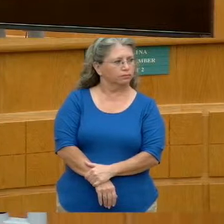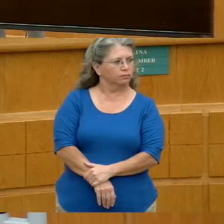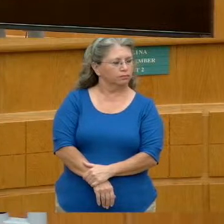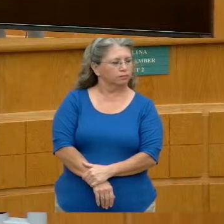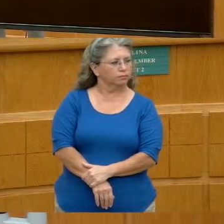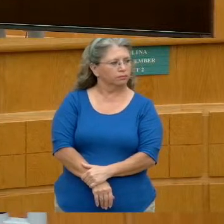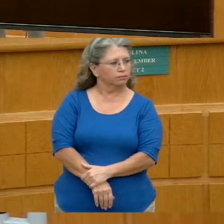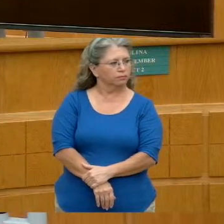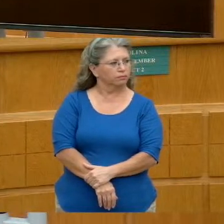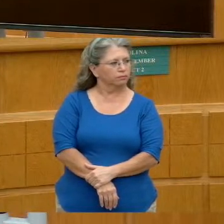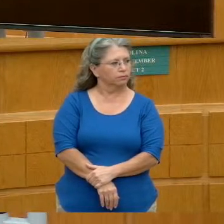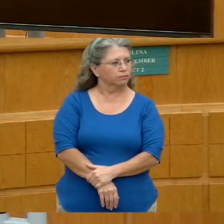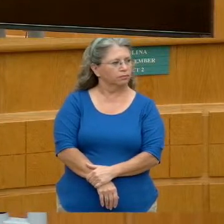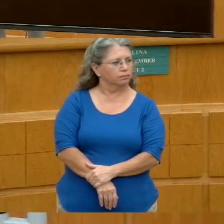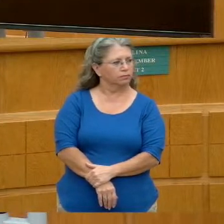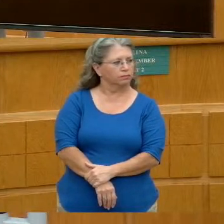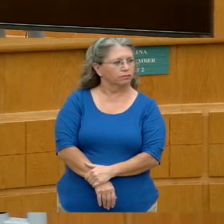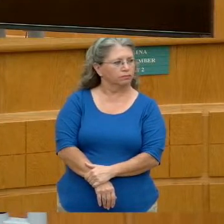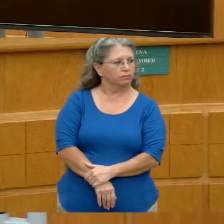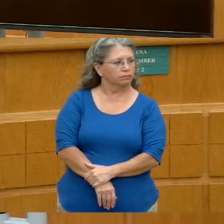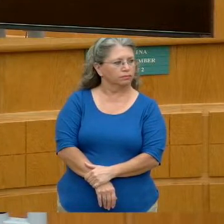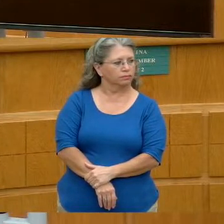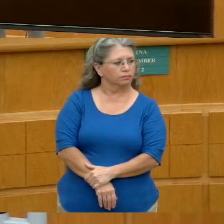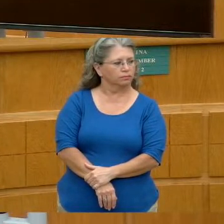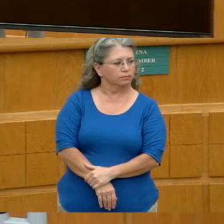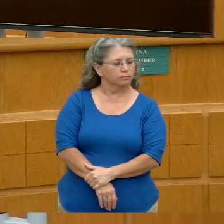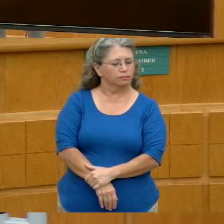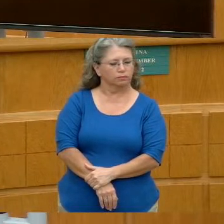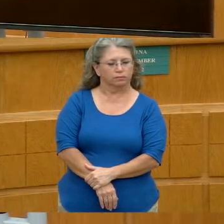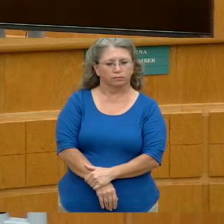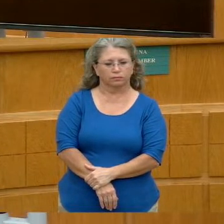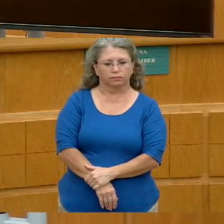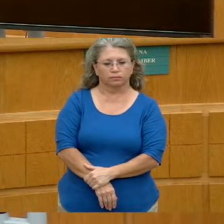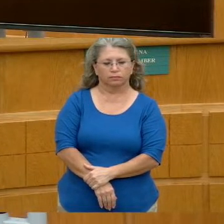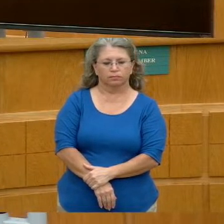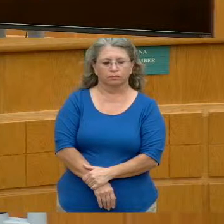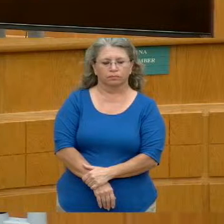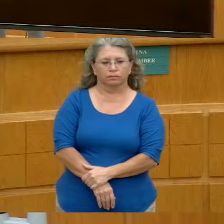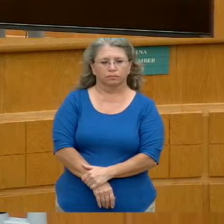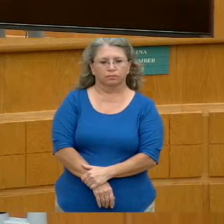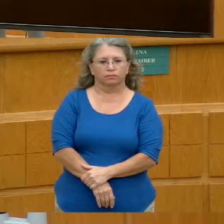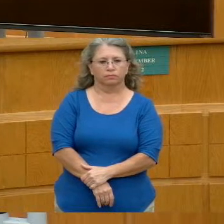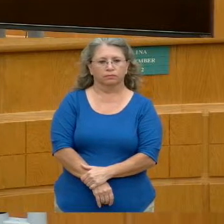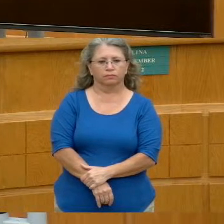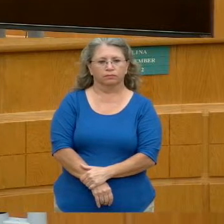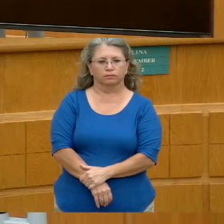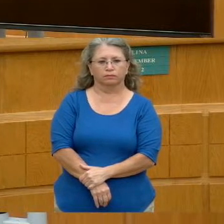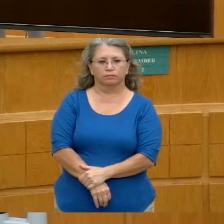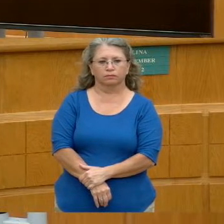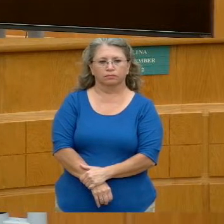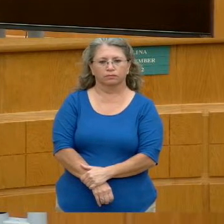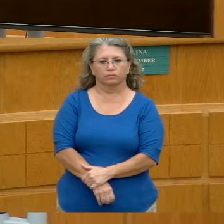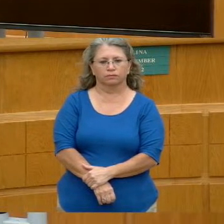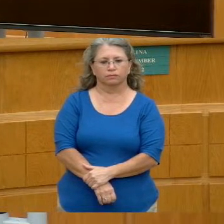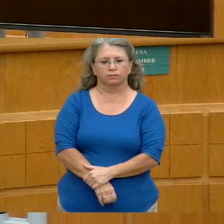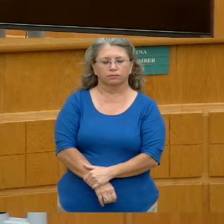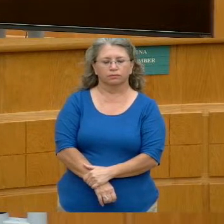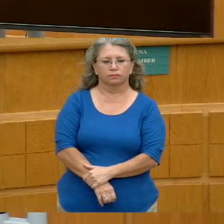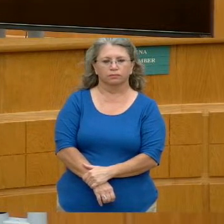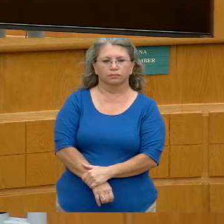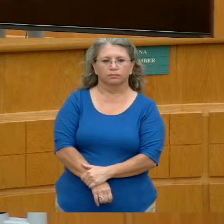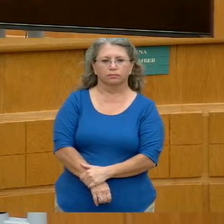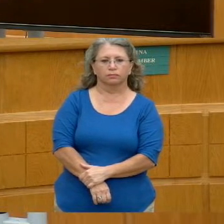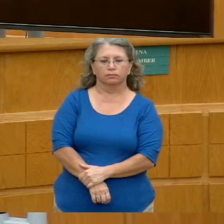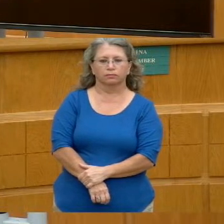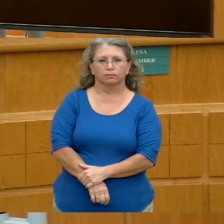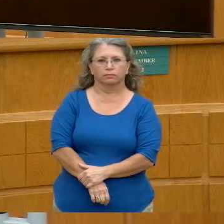No va a estar permitido socializar en las playas. Las albercas van a estar abiertas, las albercas Collier, H-E-B, el natatorio y Shelley. La